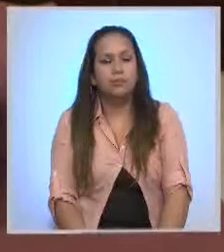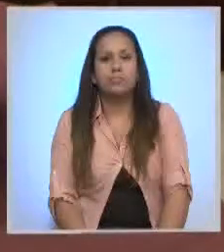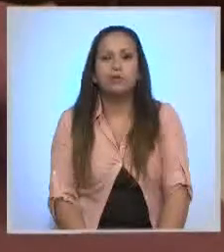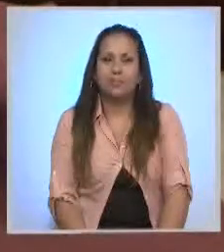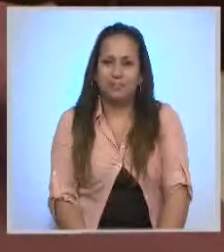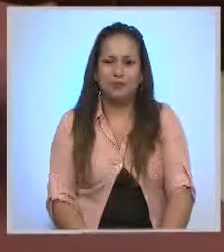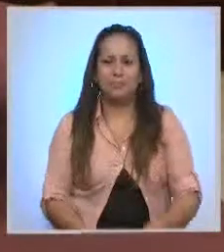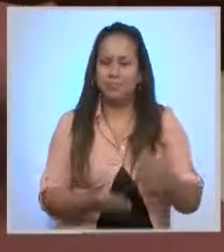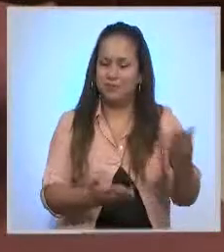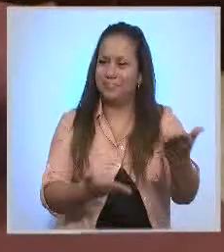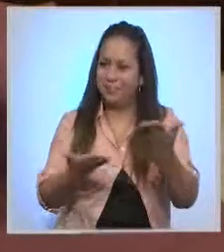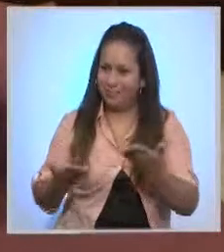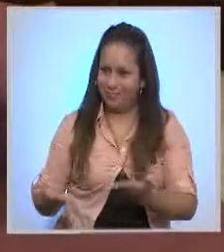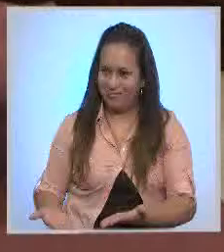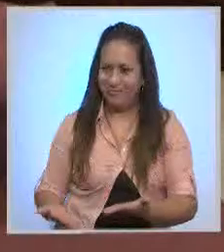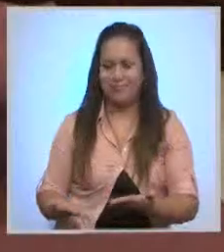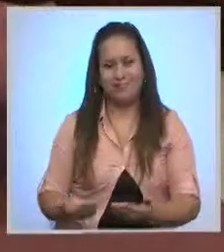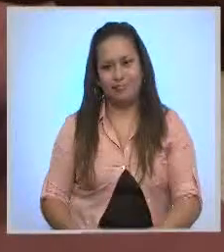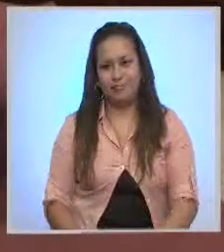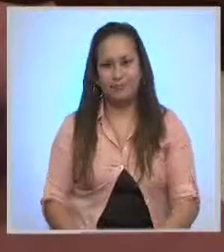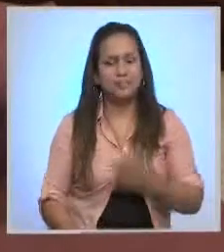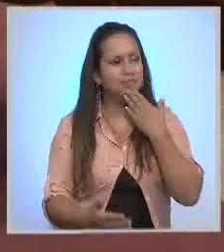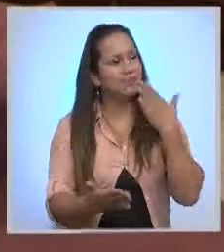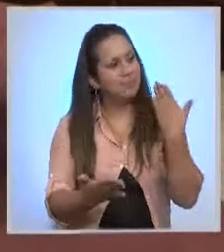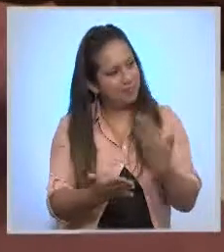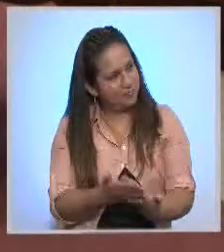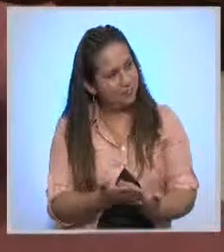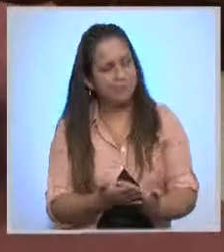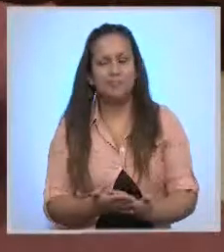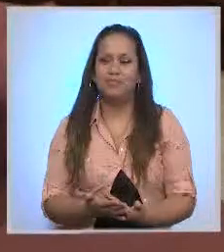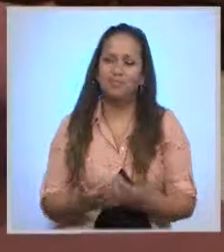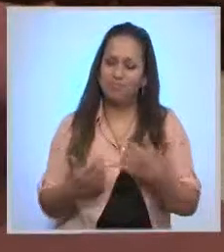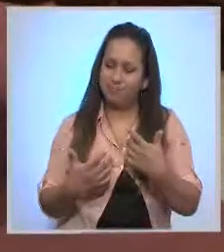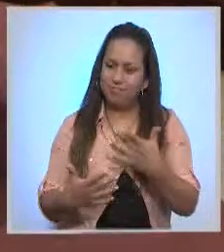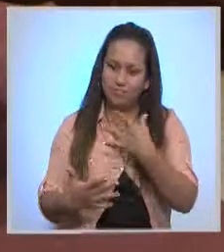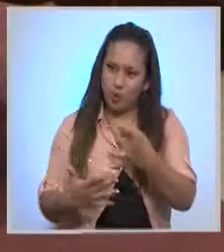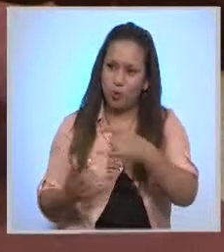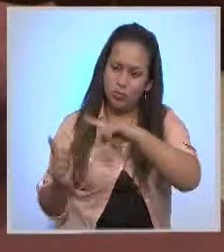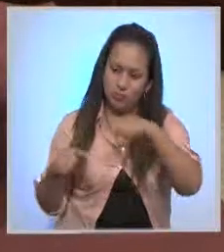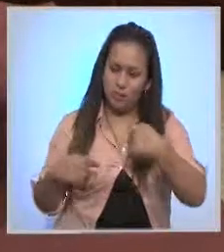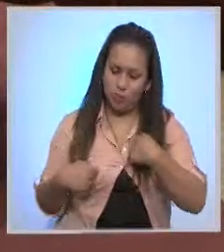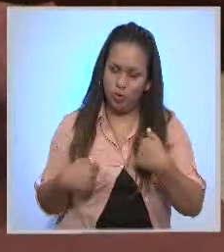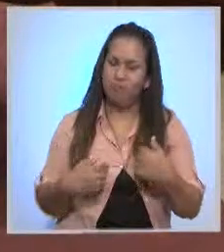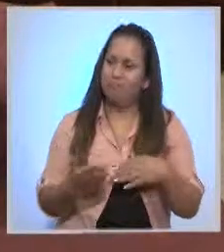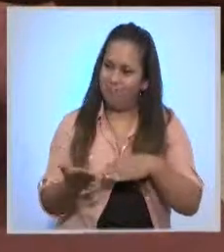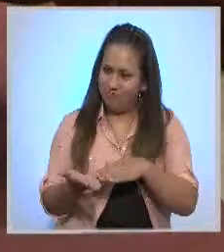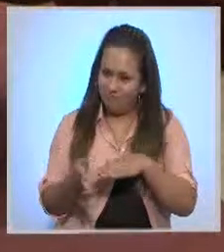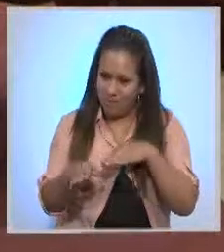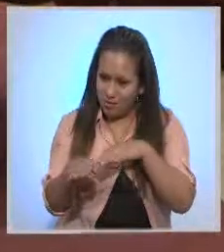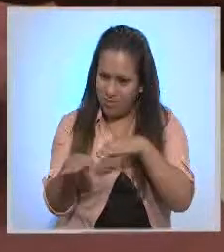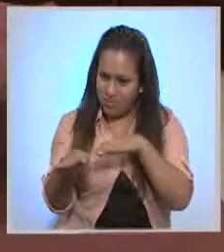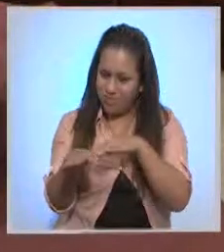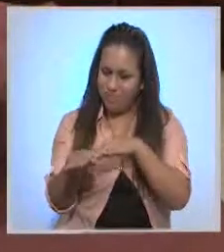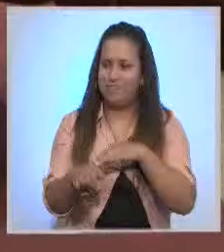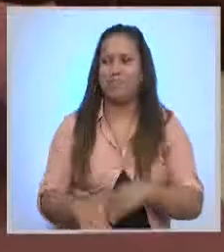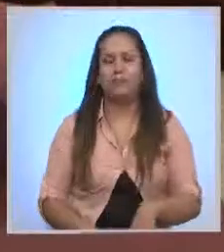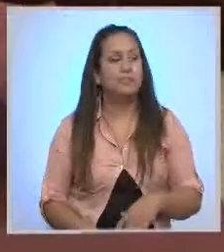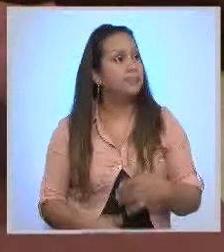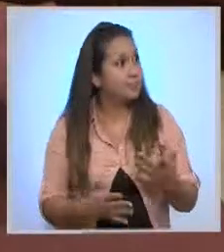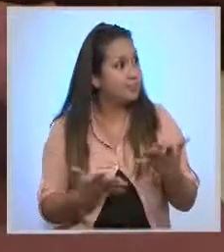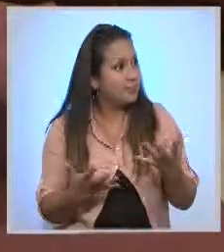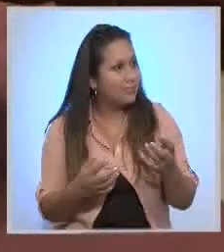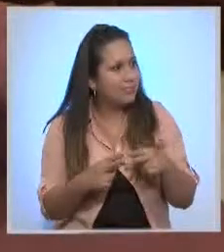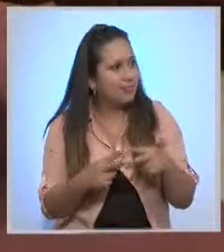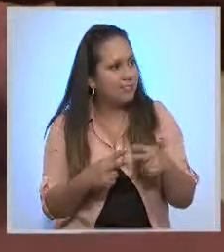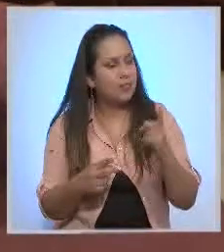bienvenida a la televisión legislativa gracias al equipo gris en clase estar siempre con ustedes a las órdenes precisamente para conocer detalles de la organización